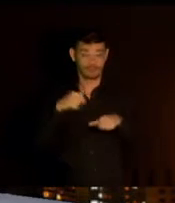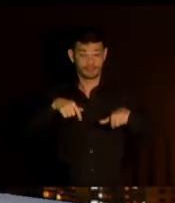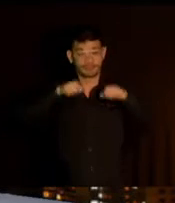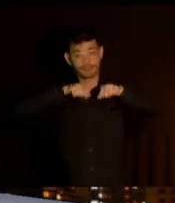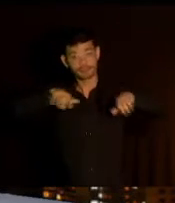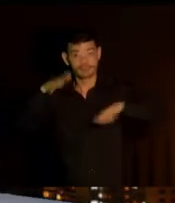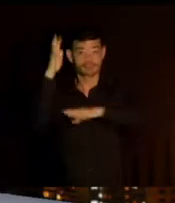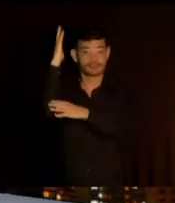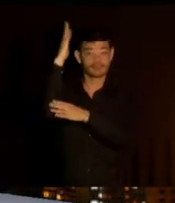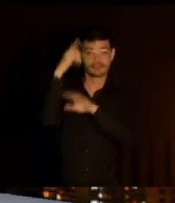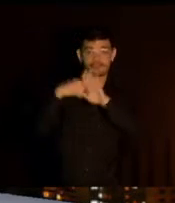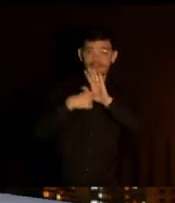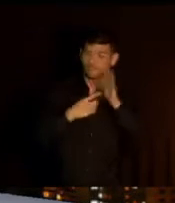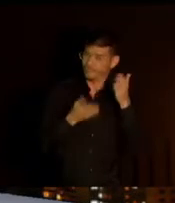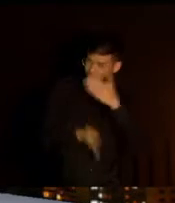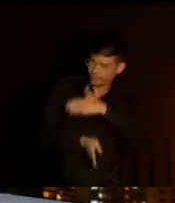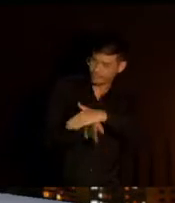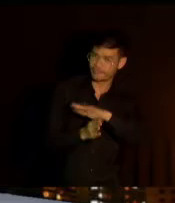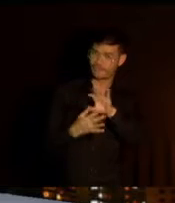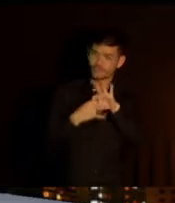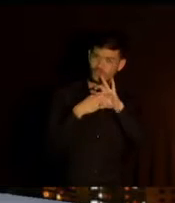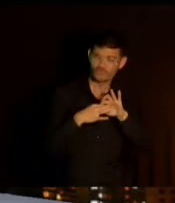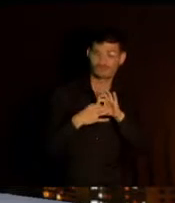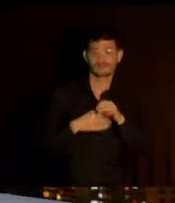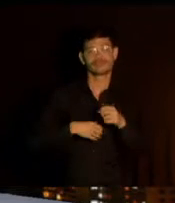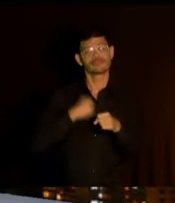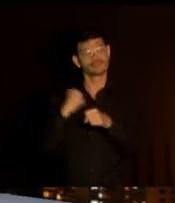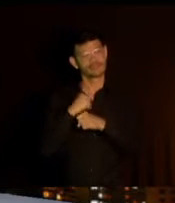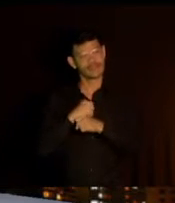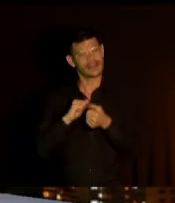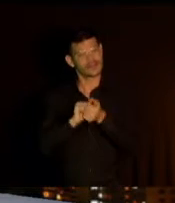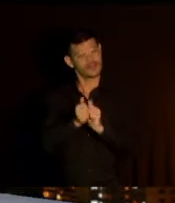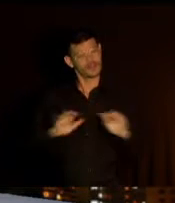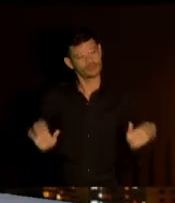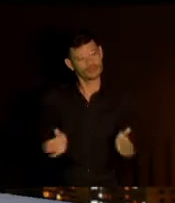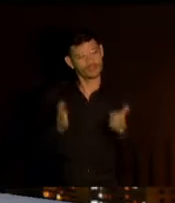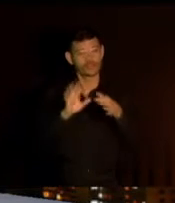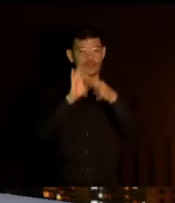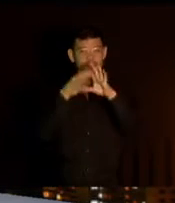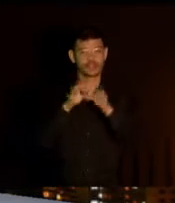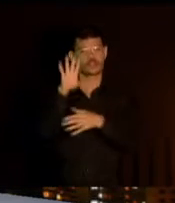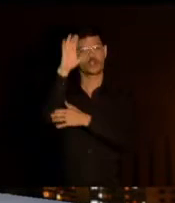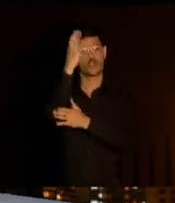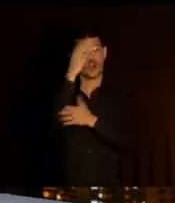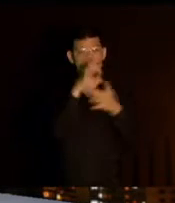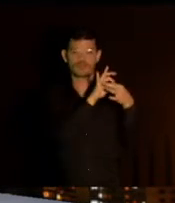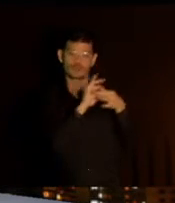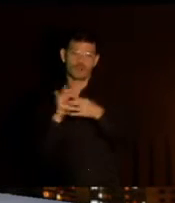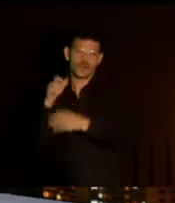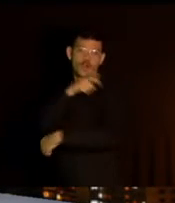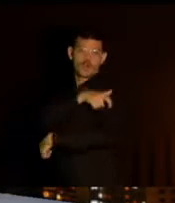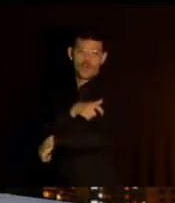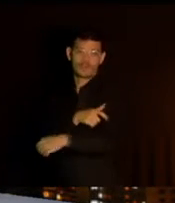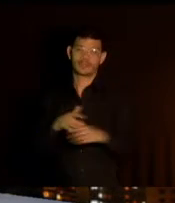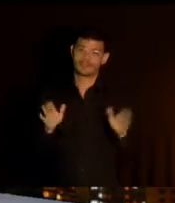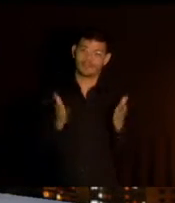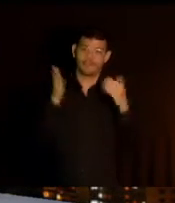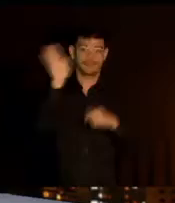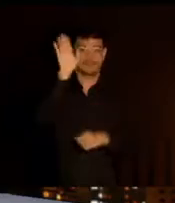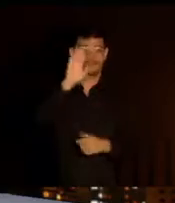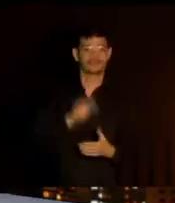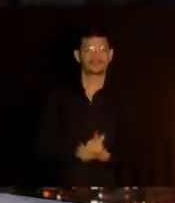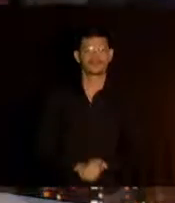contacto, sigamos trabajando por un mejor deporte, por el deporte paralímpico colombiano a través del Comité Paralímpico Colombiano. Hasta